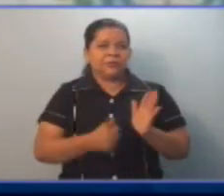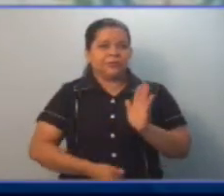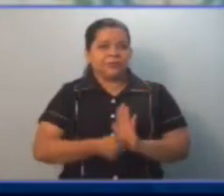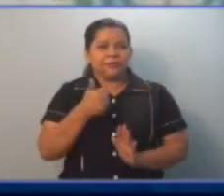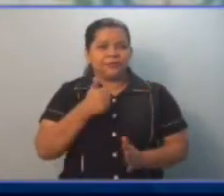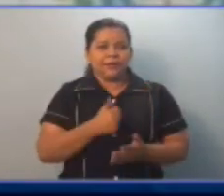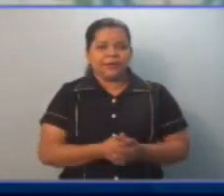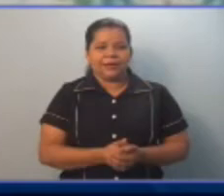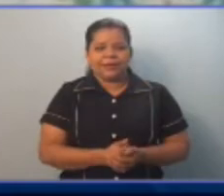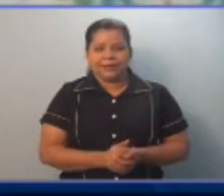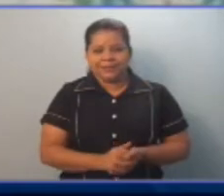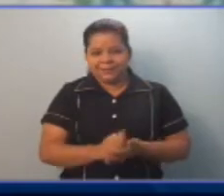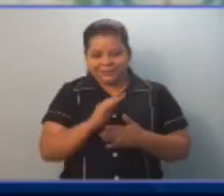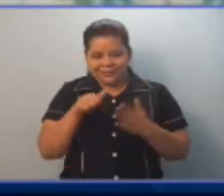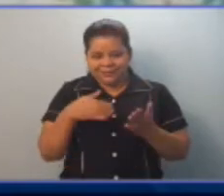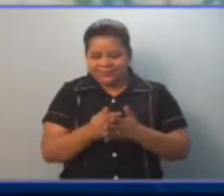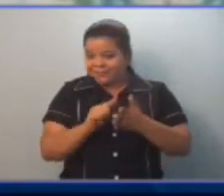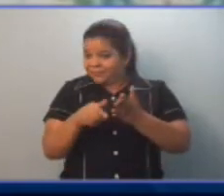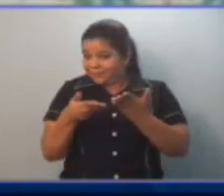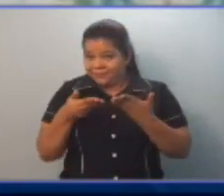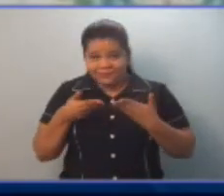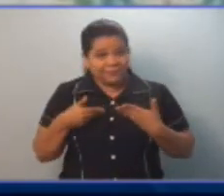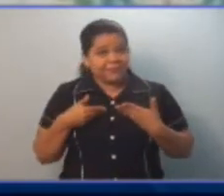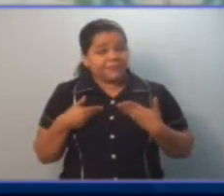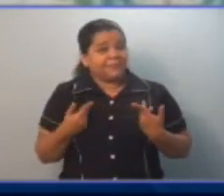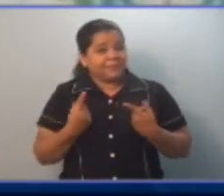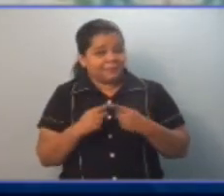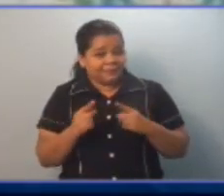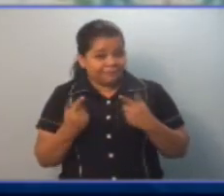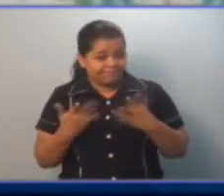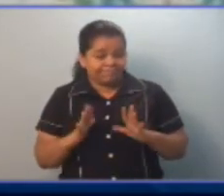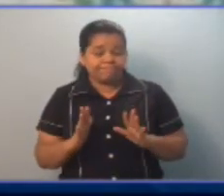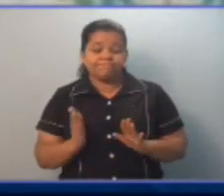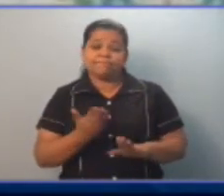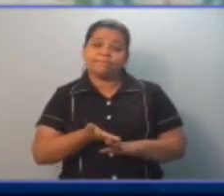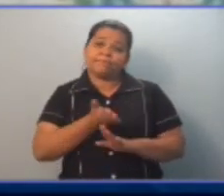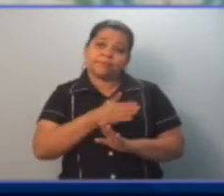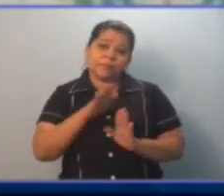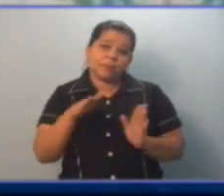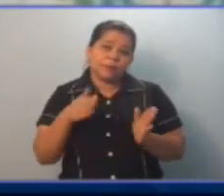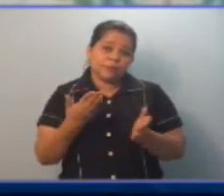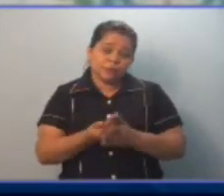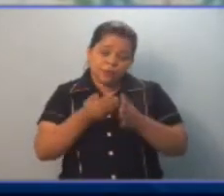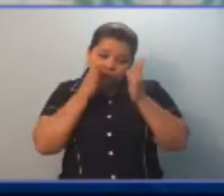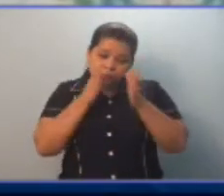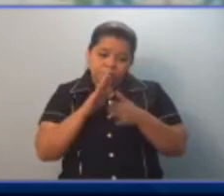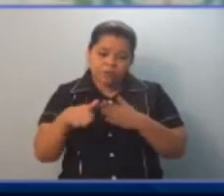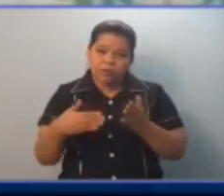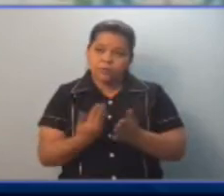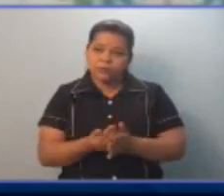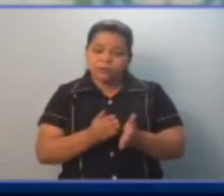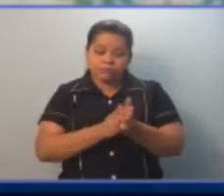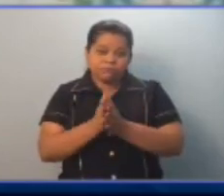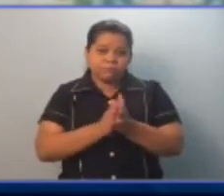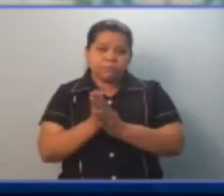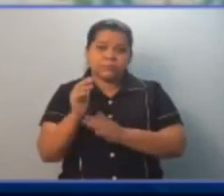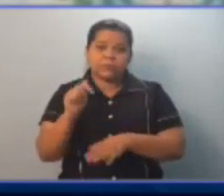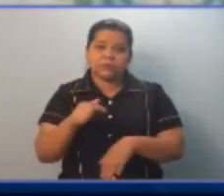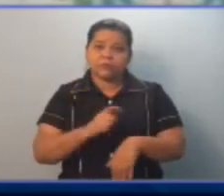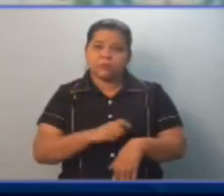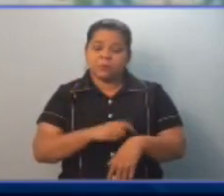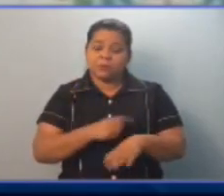supuestos que la misma norma contiene, y como le digo, todo en atención a los intereses que en ese momento se estén